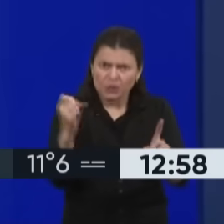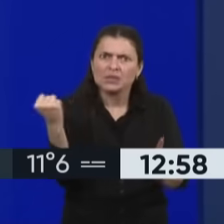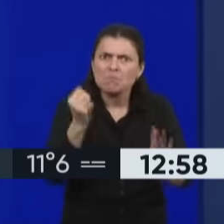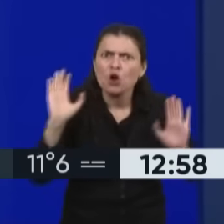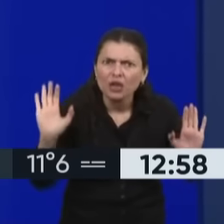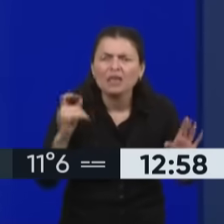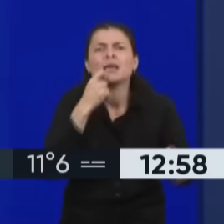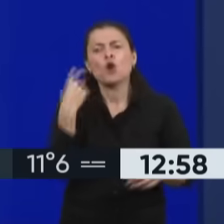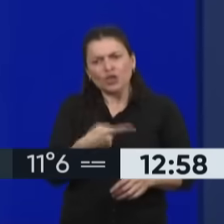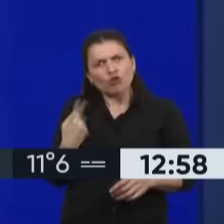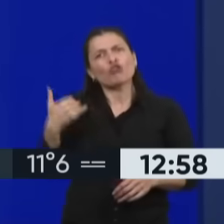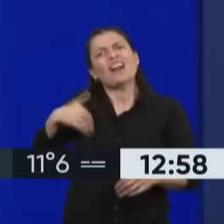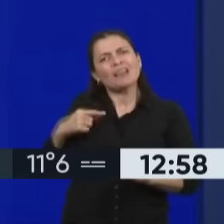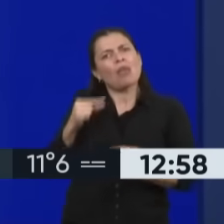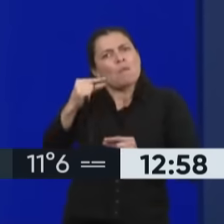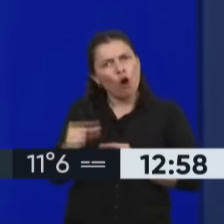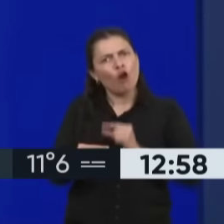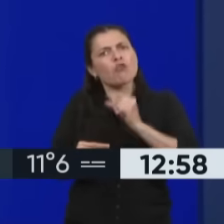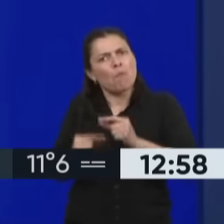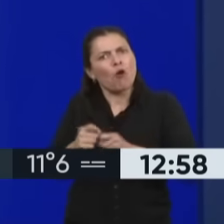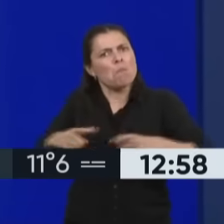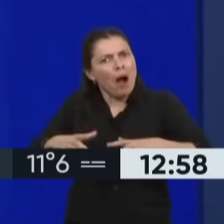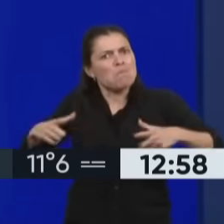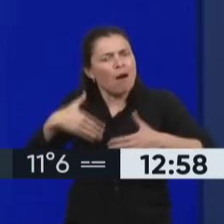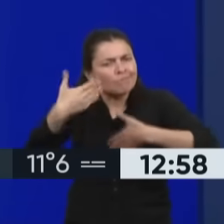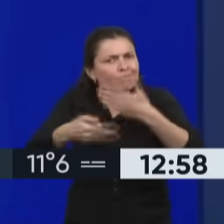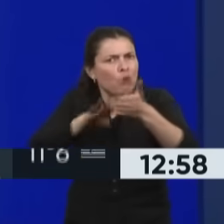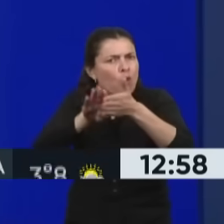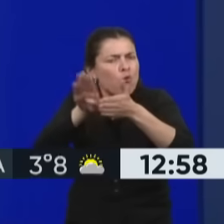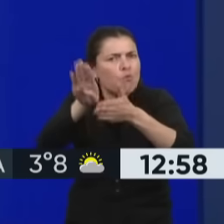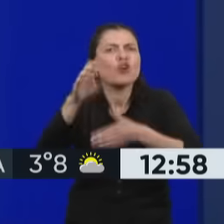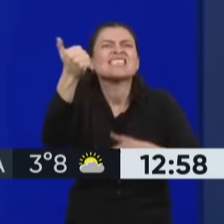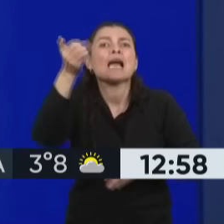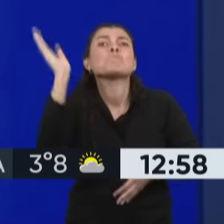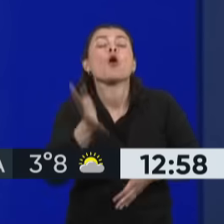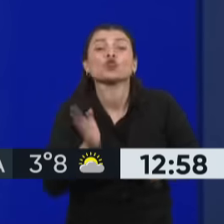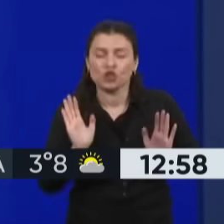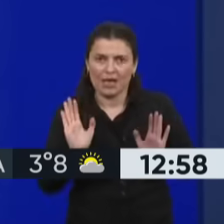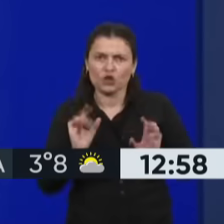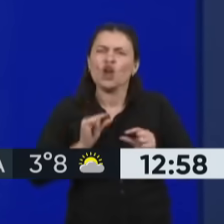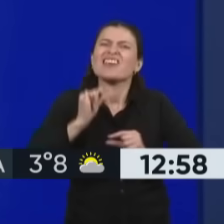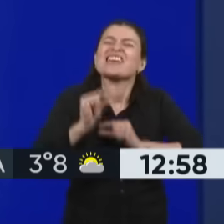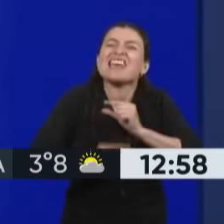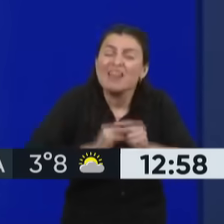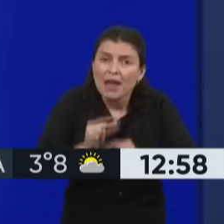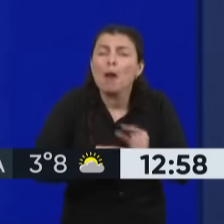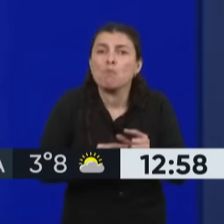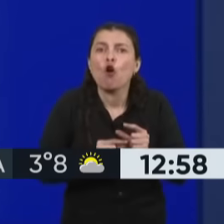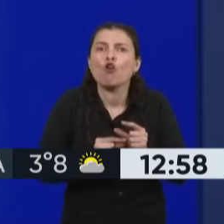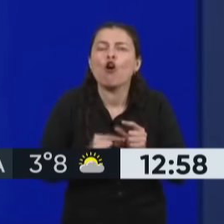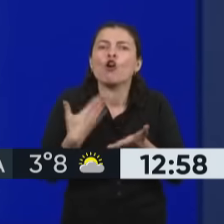a tasas del 6% en este momento y obviamente que cuando dejemos atrás al riesgo